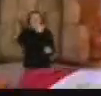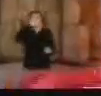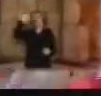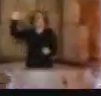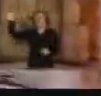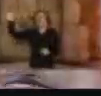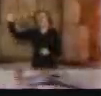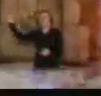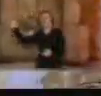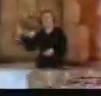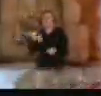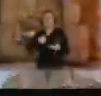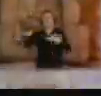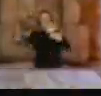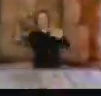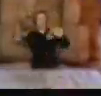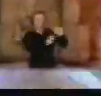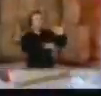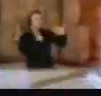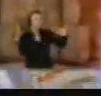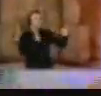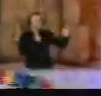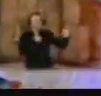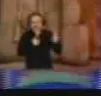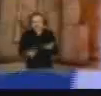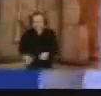Una receta fácil de